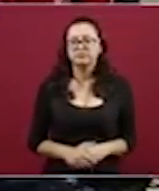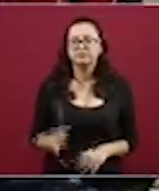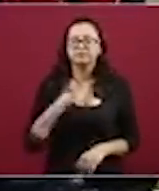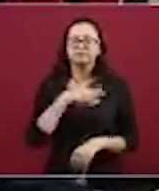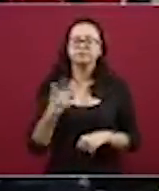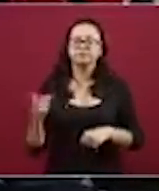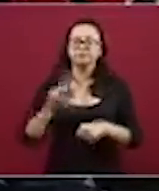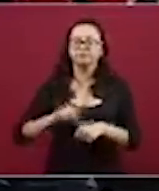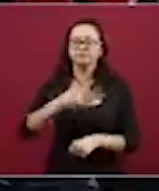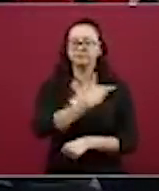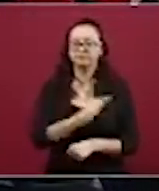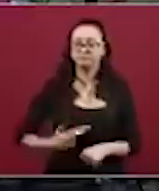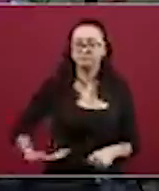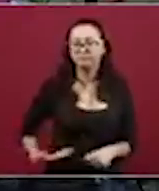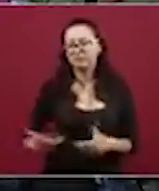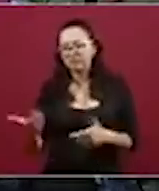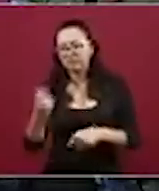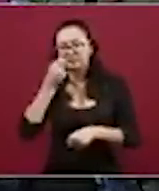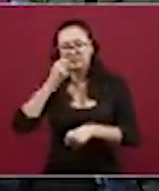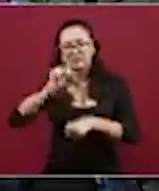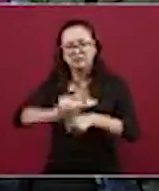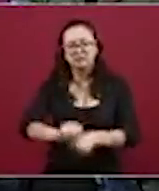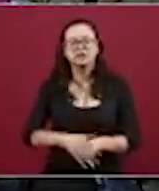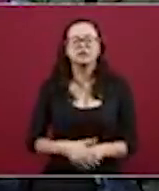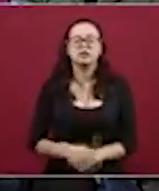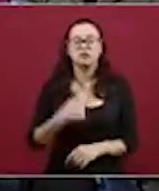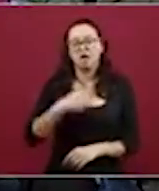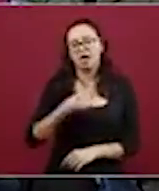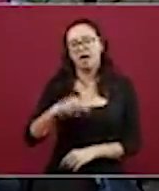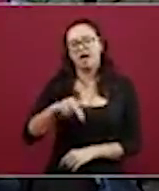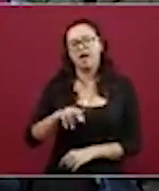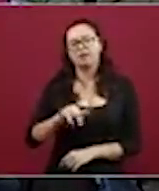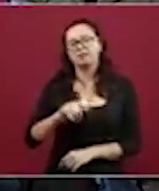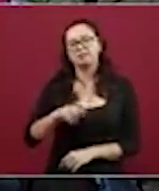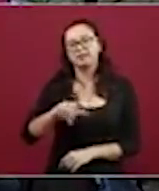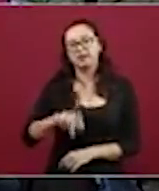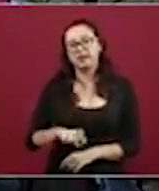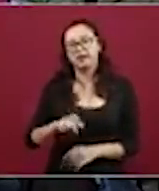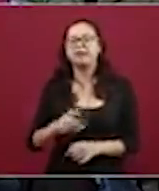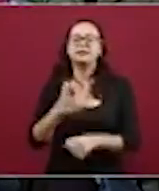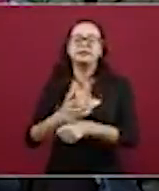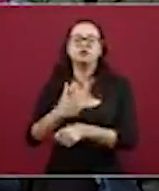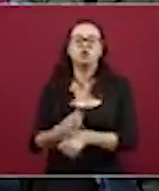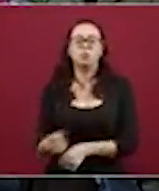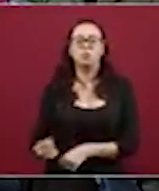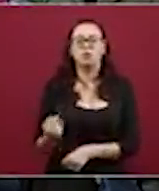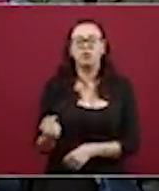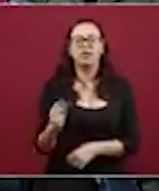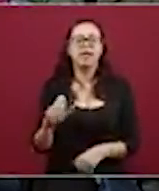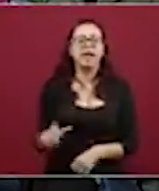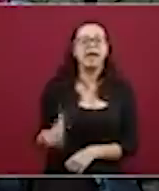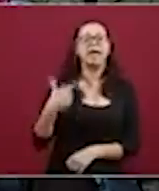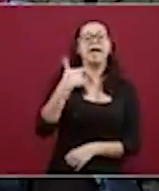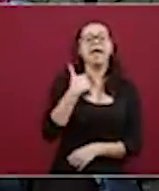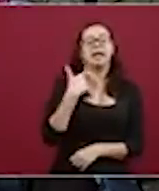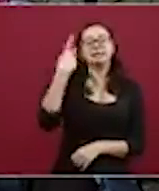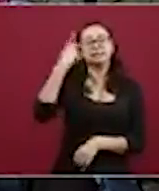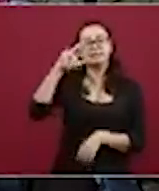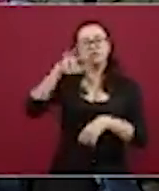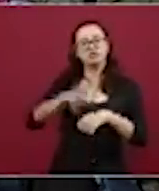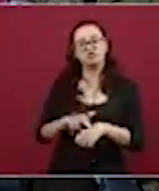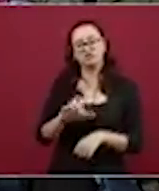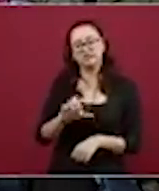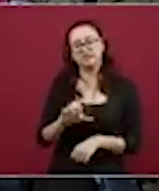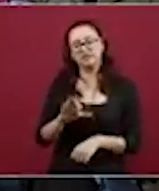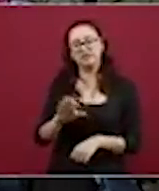Buenos días, presidente, secretario. Enrique Legorreta, de Quinto Poder. Ayer el exdirector de la CFE, Enrique Ochoa, sugirió